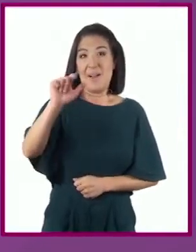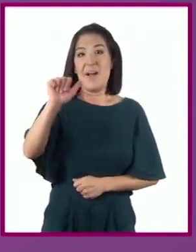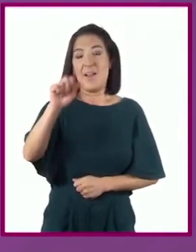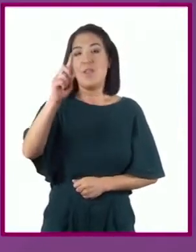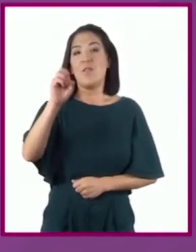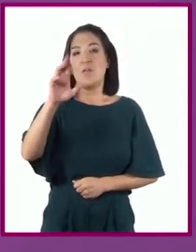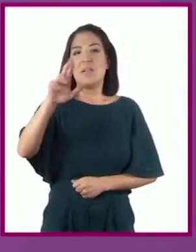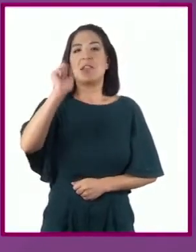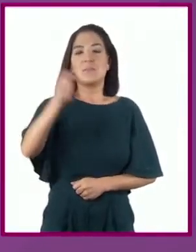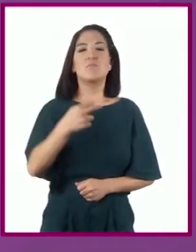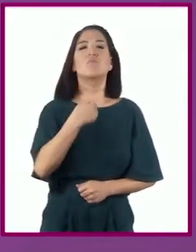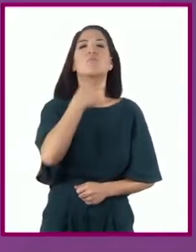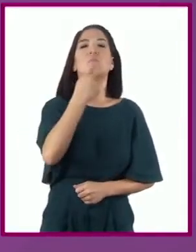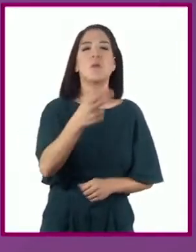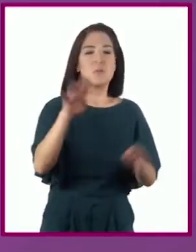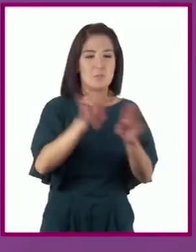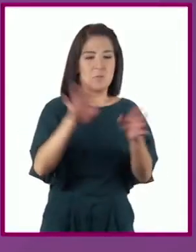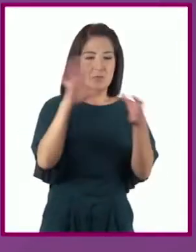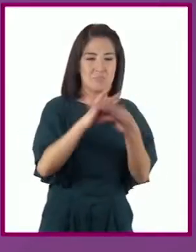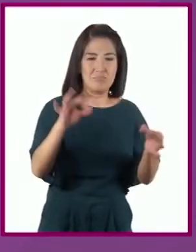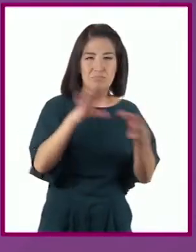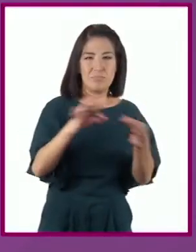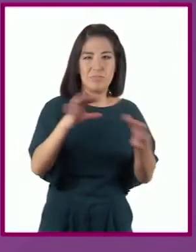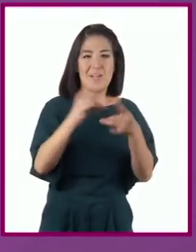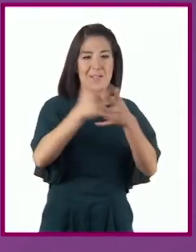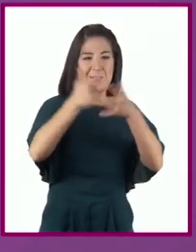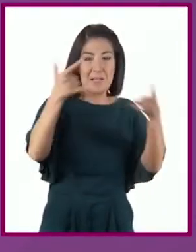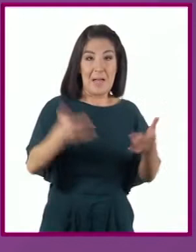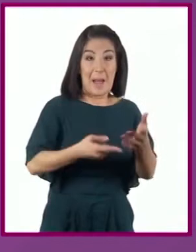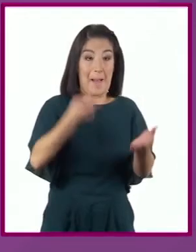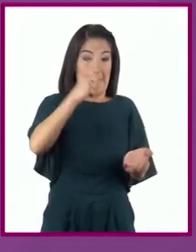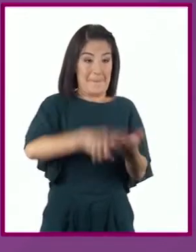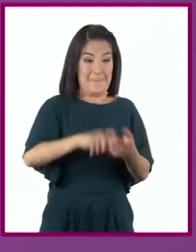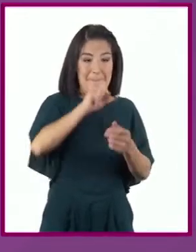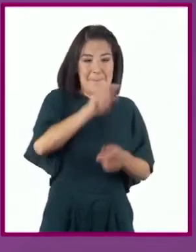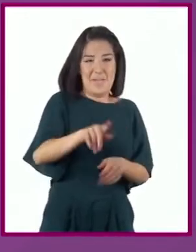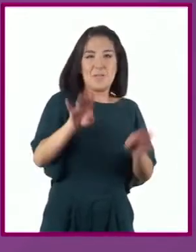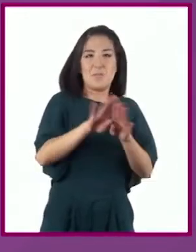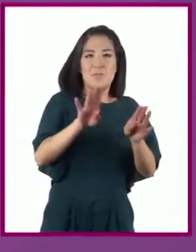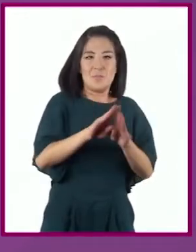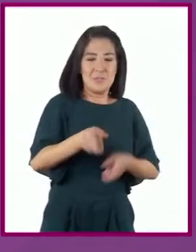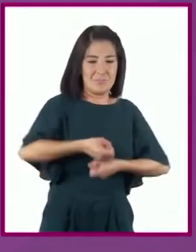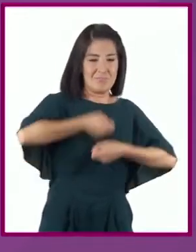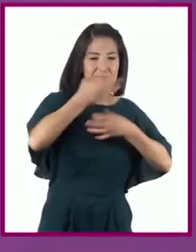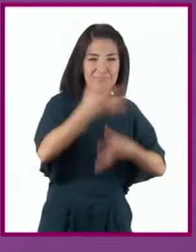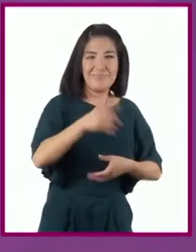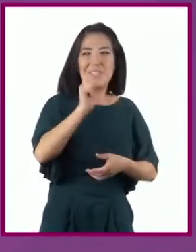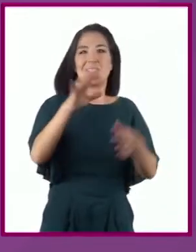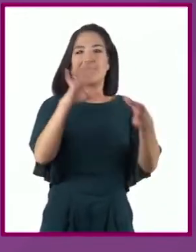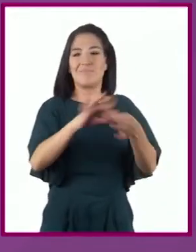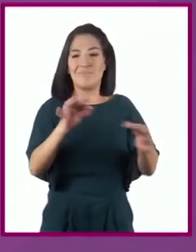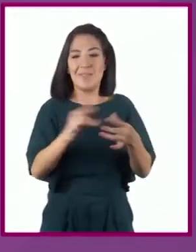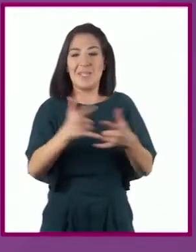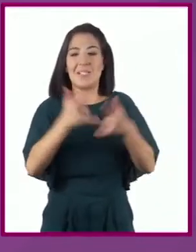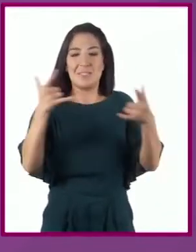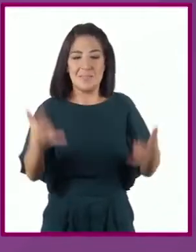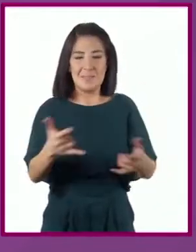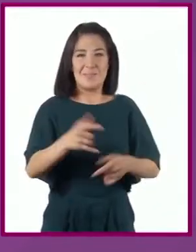la historia. Es un tipo de personaje dentro de la misma que cuenta y relata los sucesos.